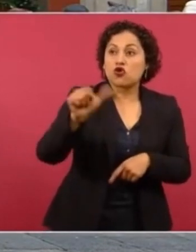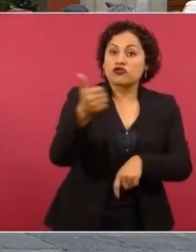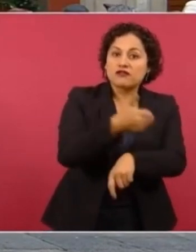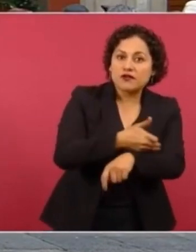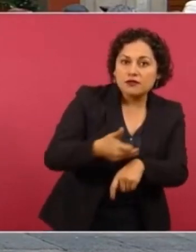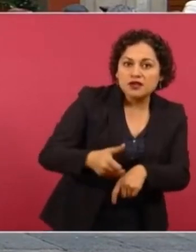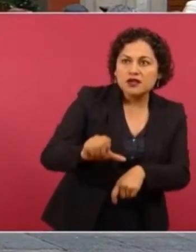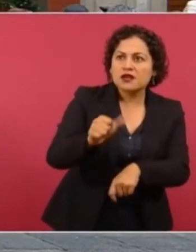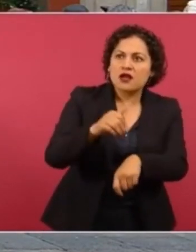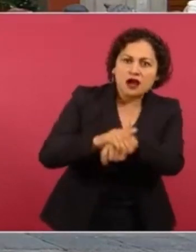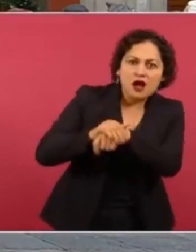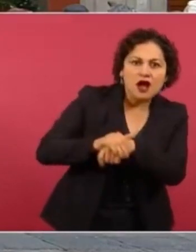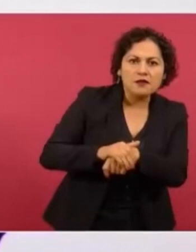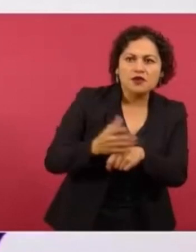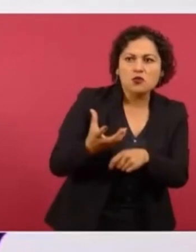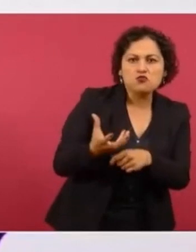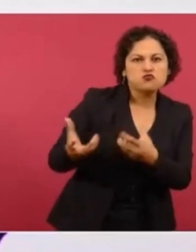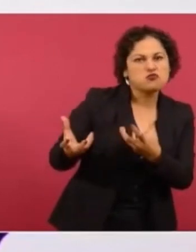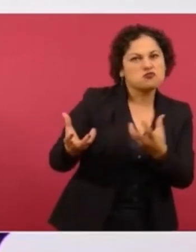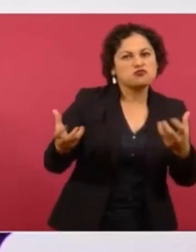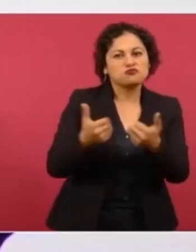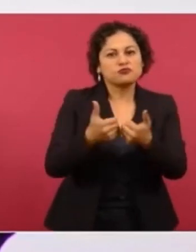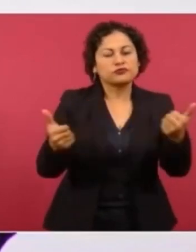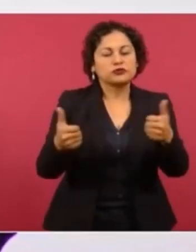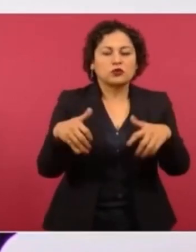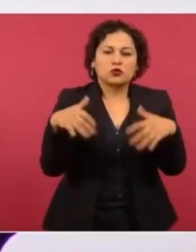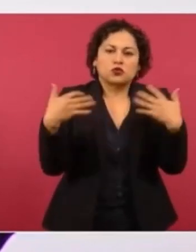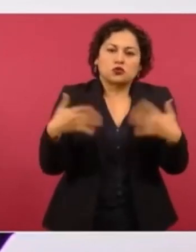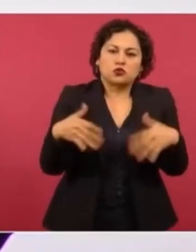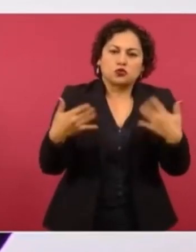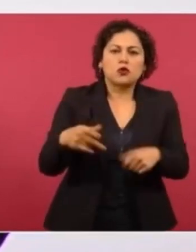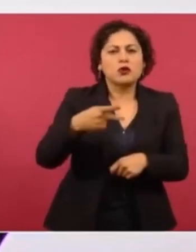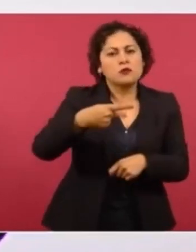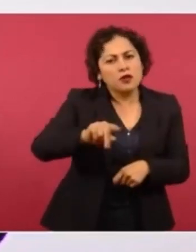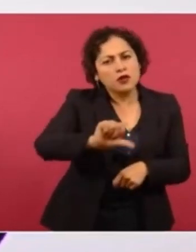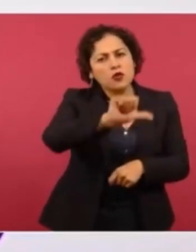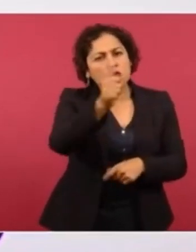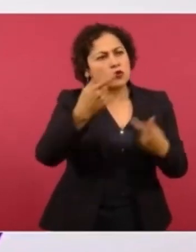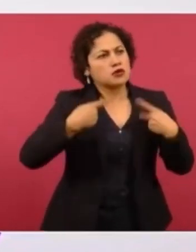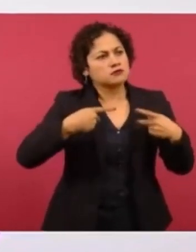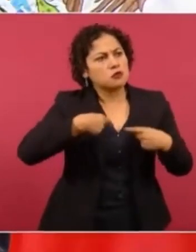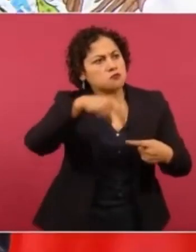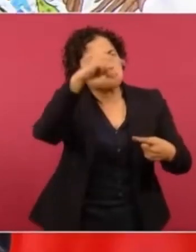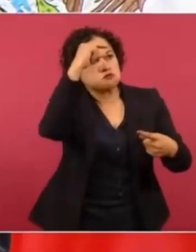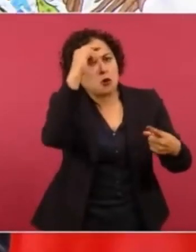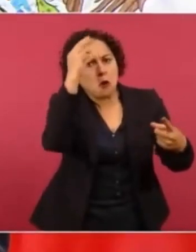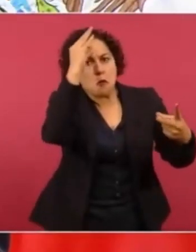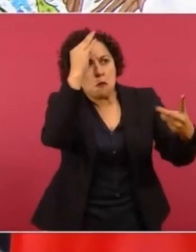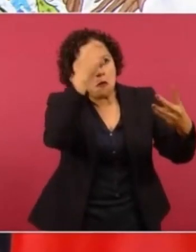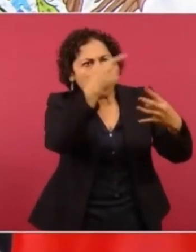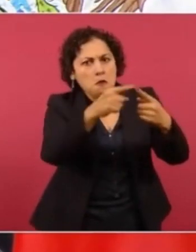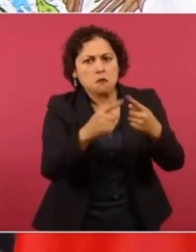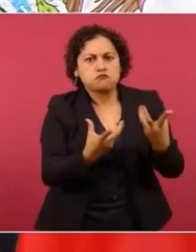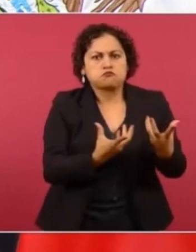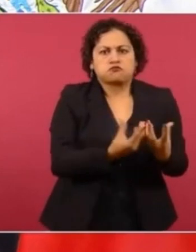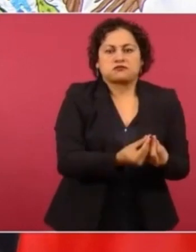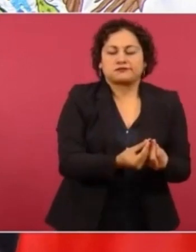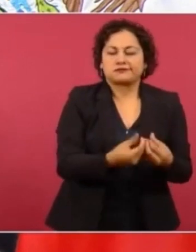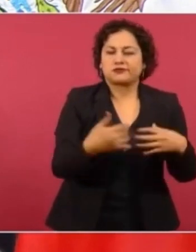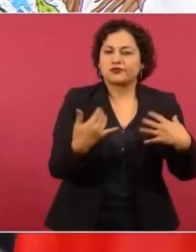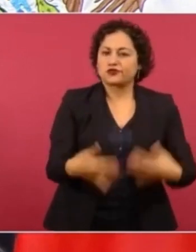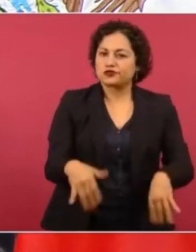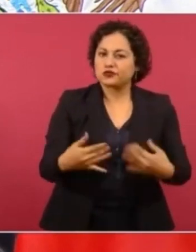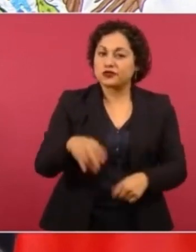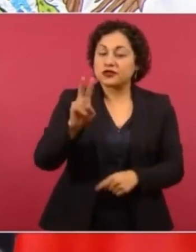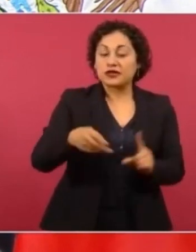muchos otros políticos e intelectuales como presidente Madero ha sido